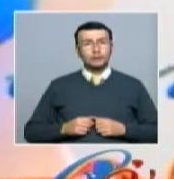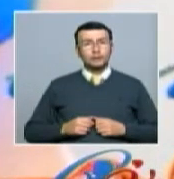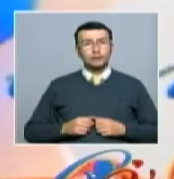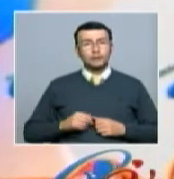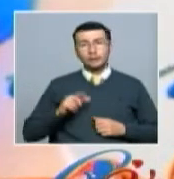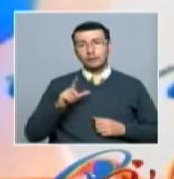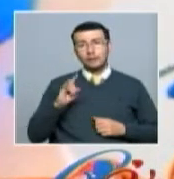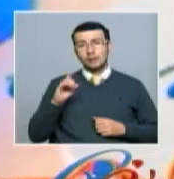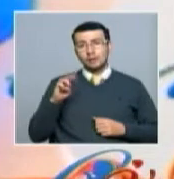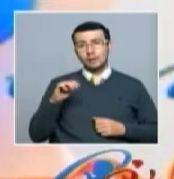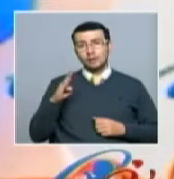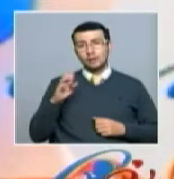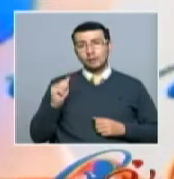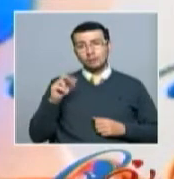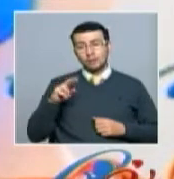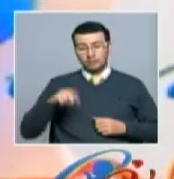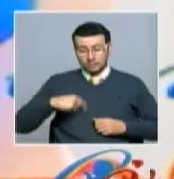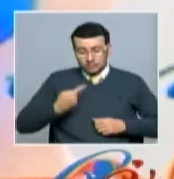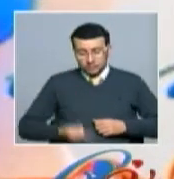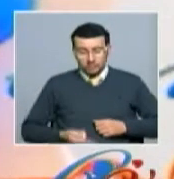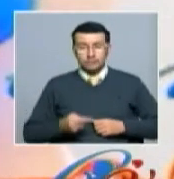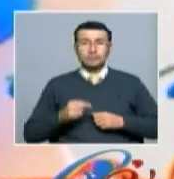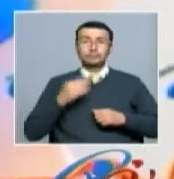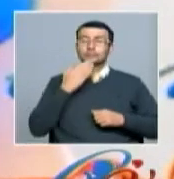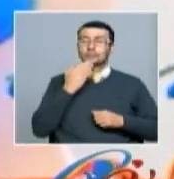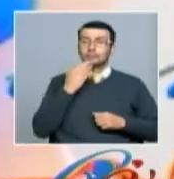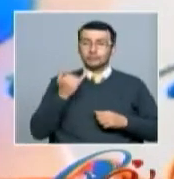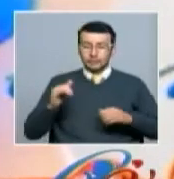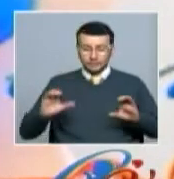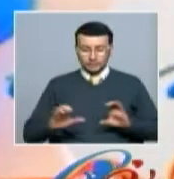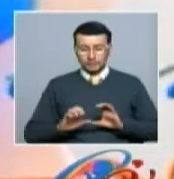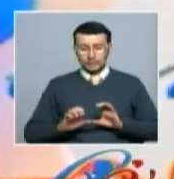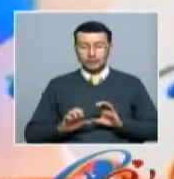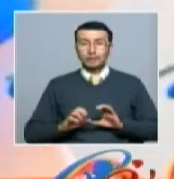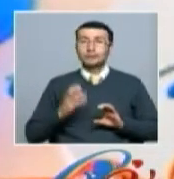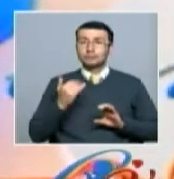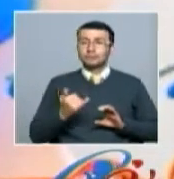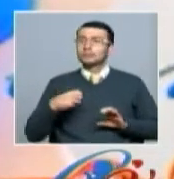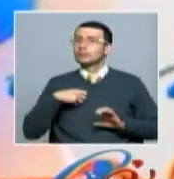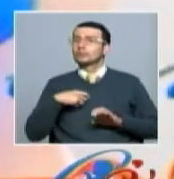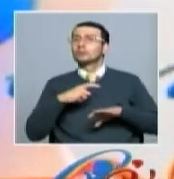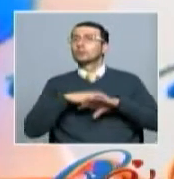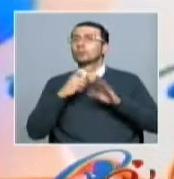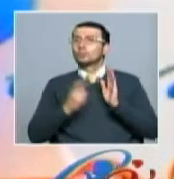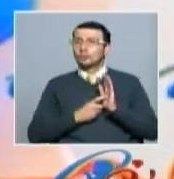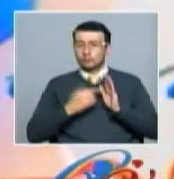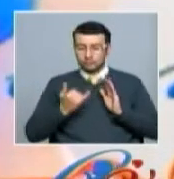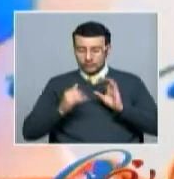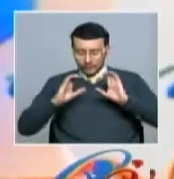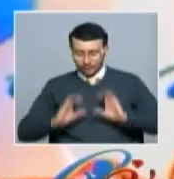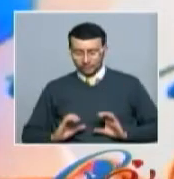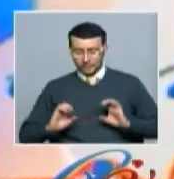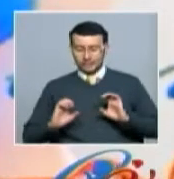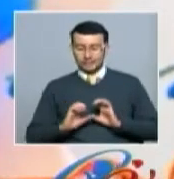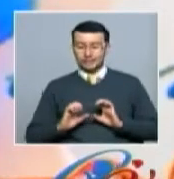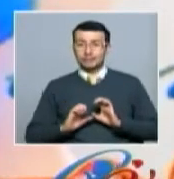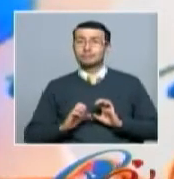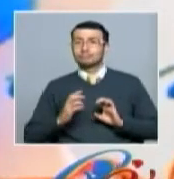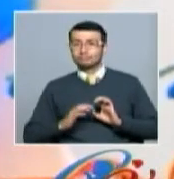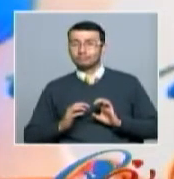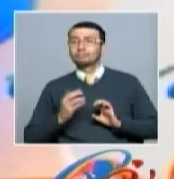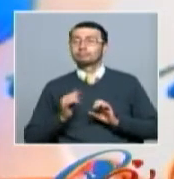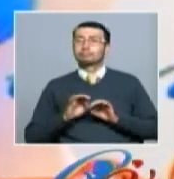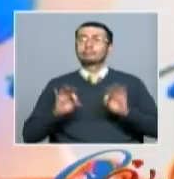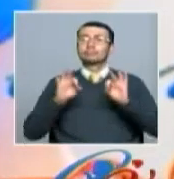columna lumbar y finalmente la columna sacrocoxígea, uh-huh, que es la unión del sacro y el coxis, o sea, la parte terminal